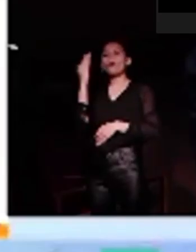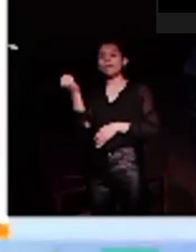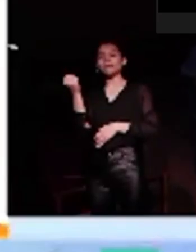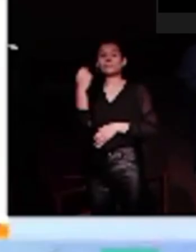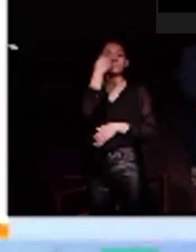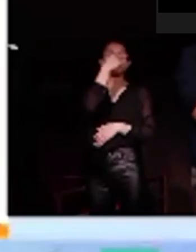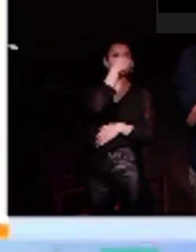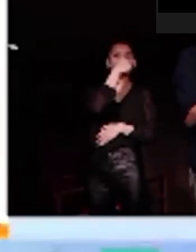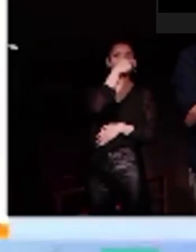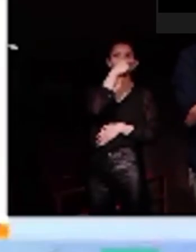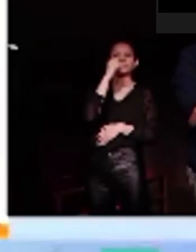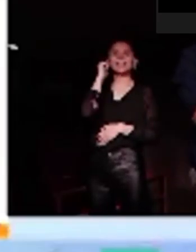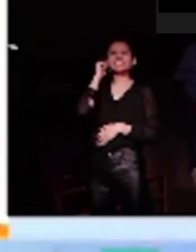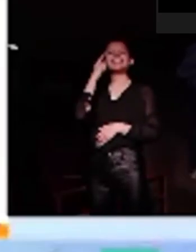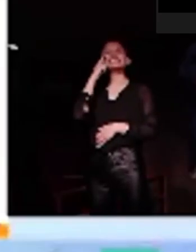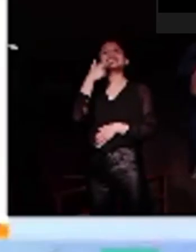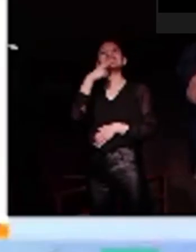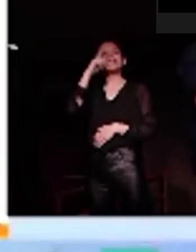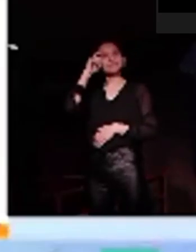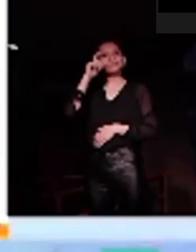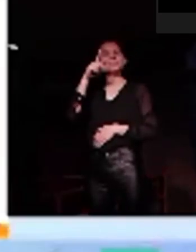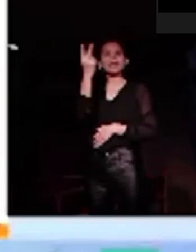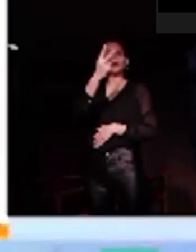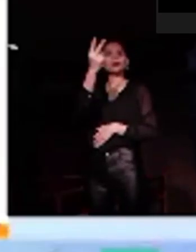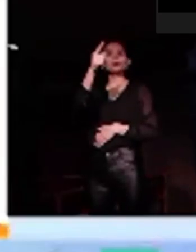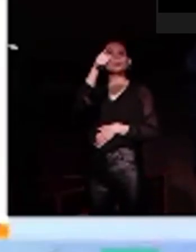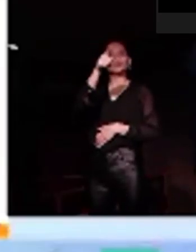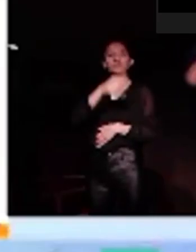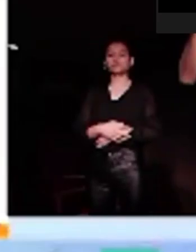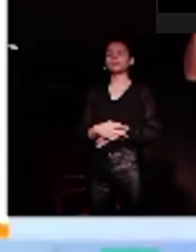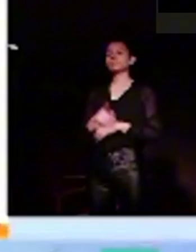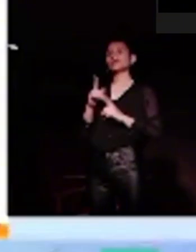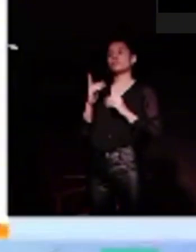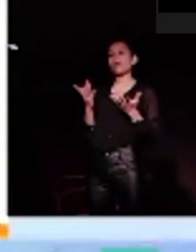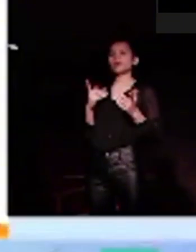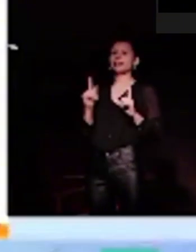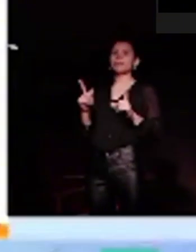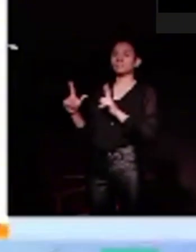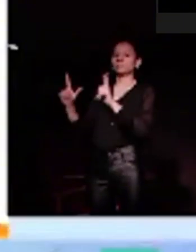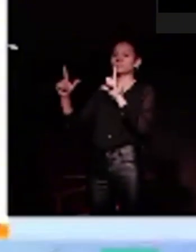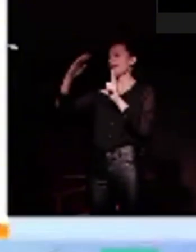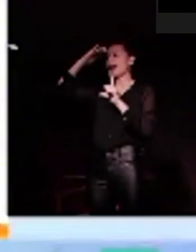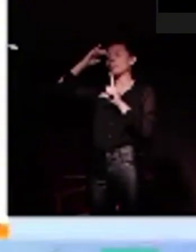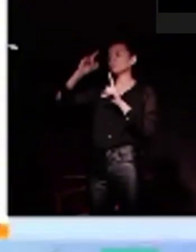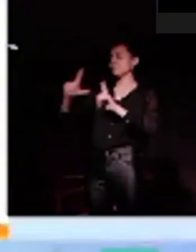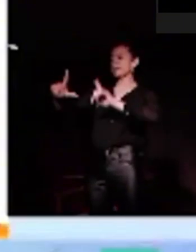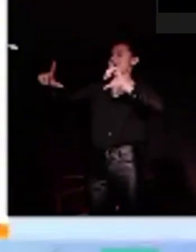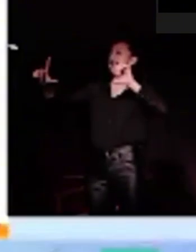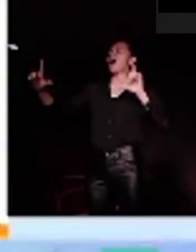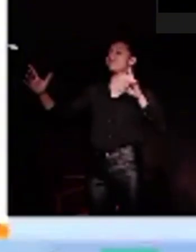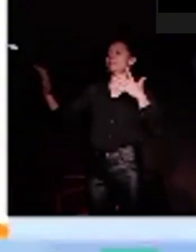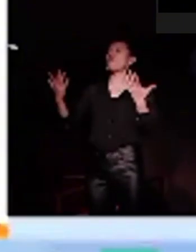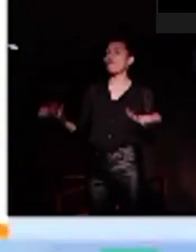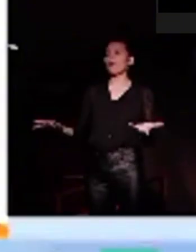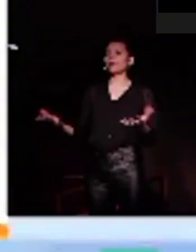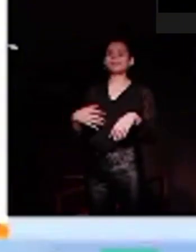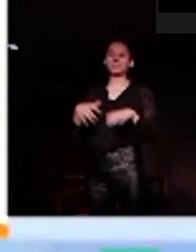Gise y Gise, están por ahí. Ahí. Y acá arriba, grandote, ahí el Aldo, ahí, por